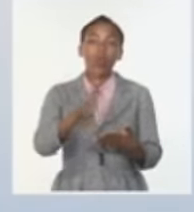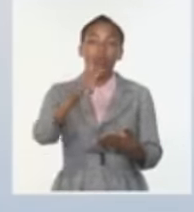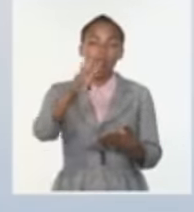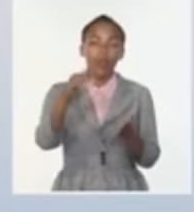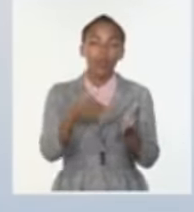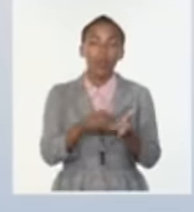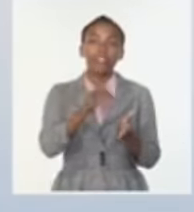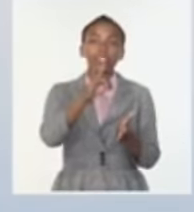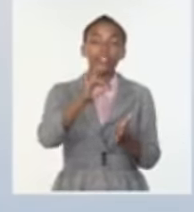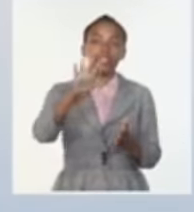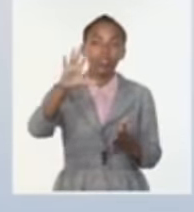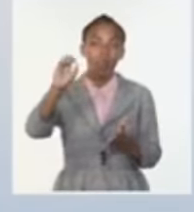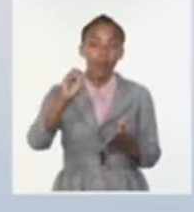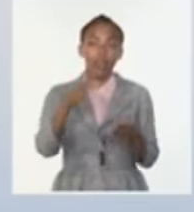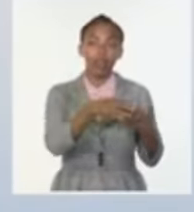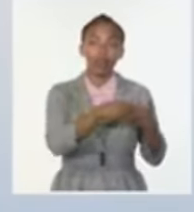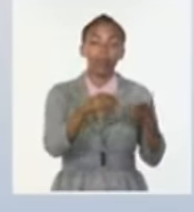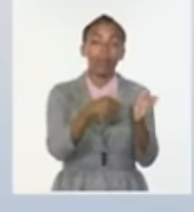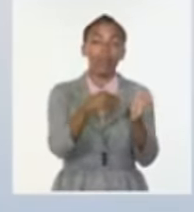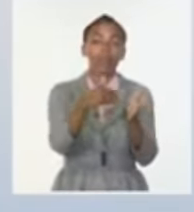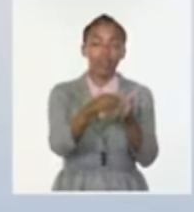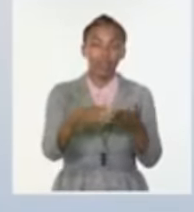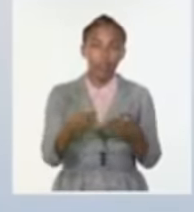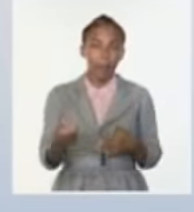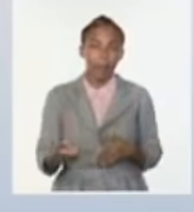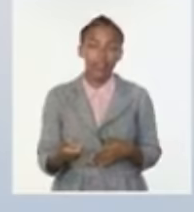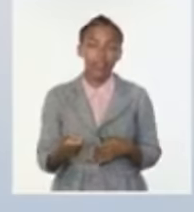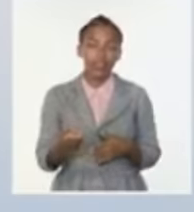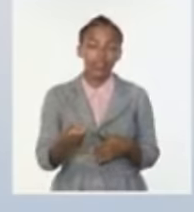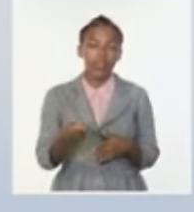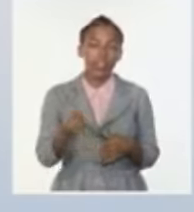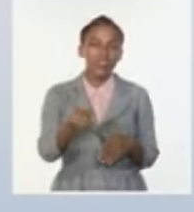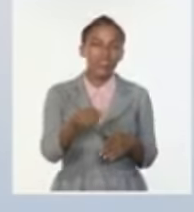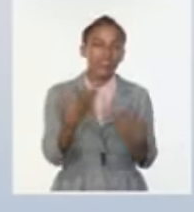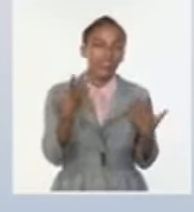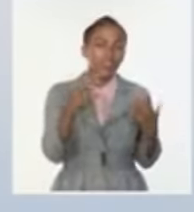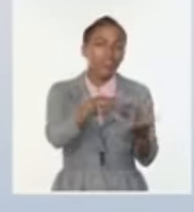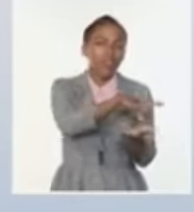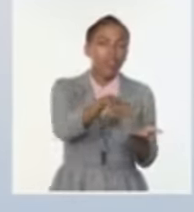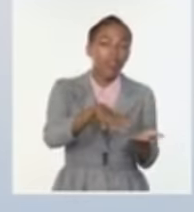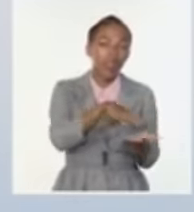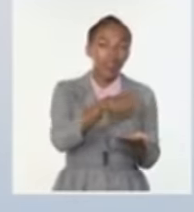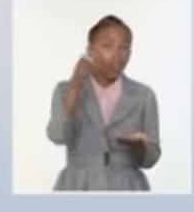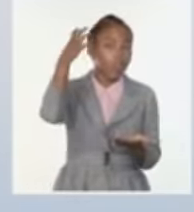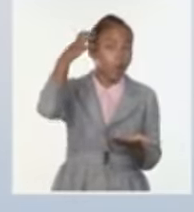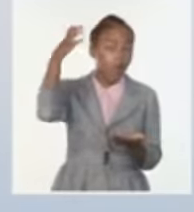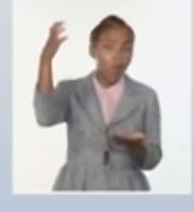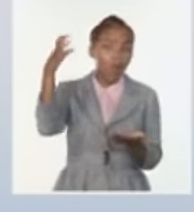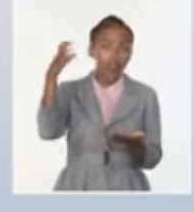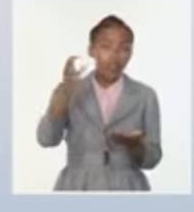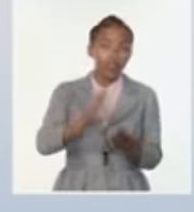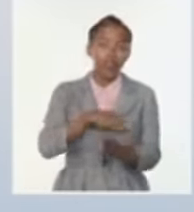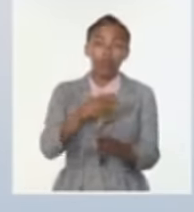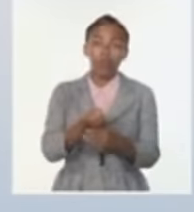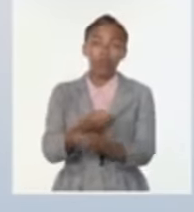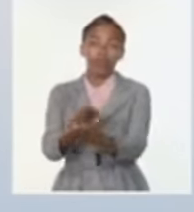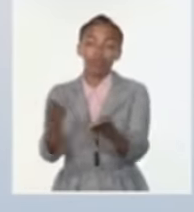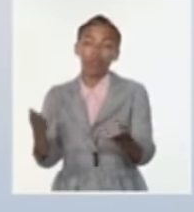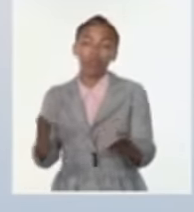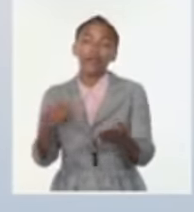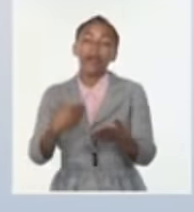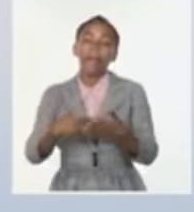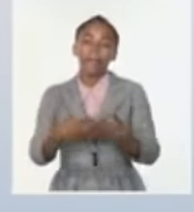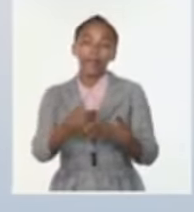4.750 millones de pesos que salieron del presupuesto del Estado hacia privados.